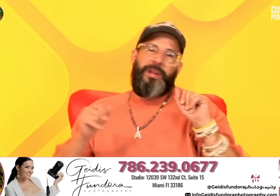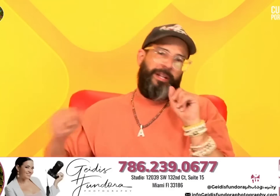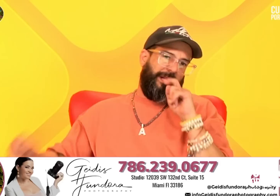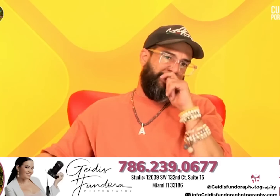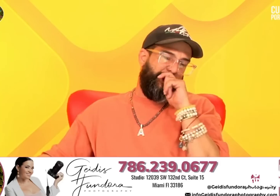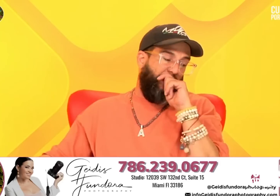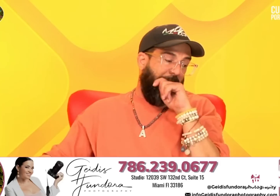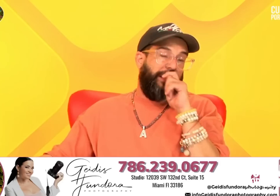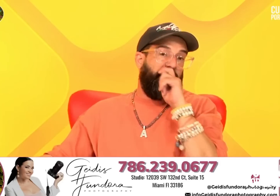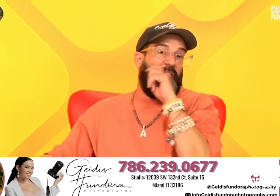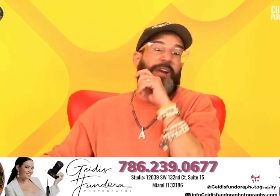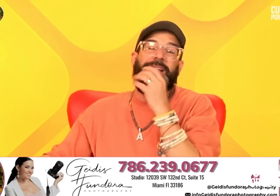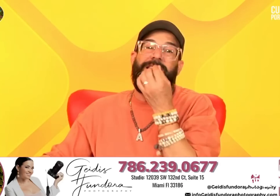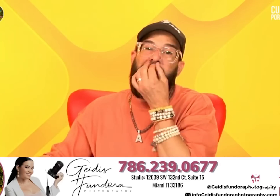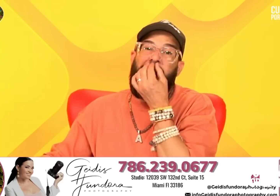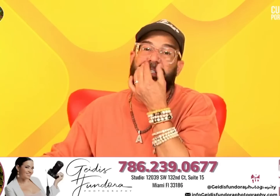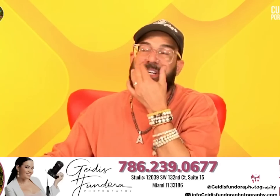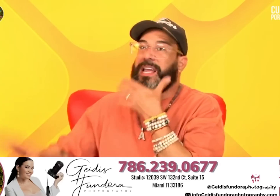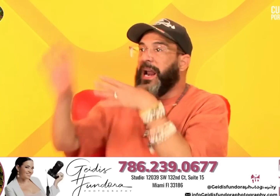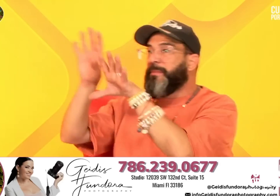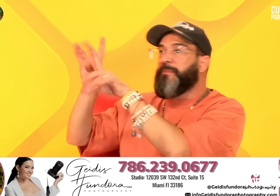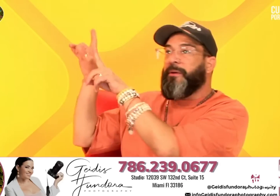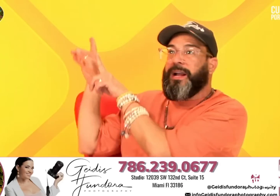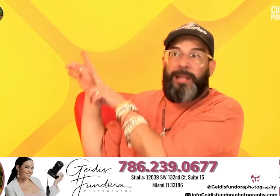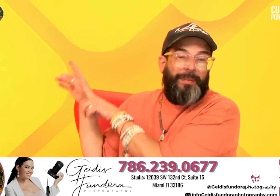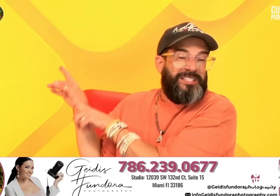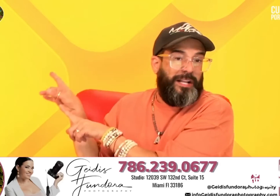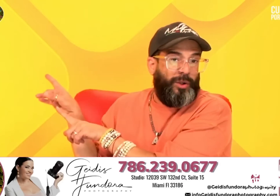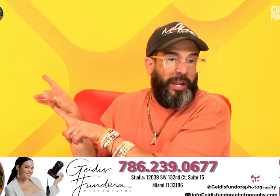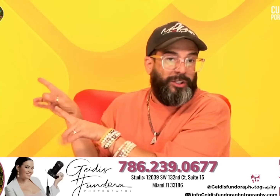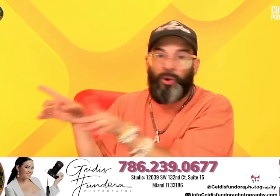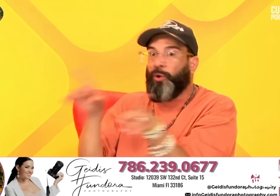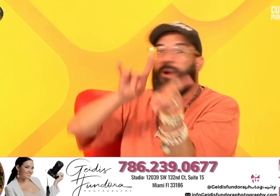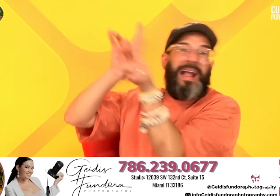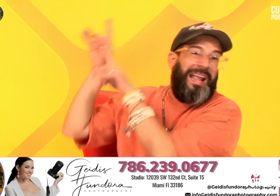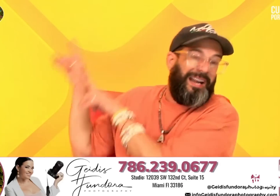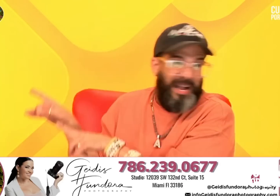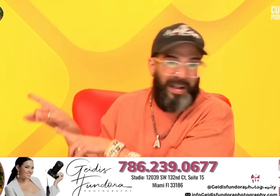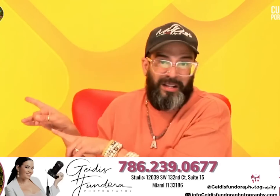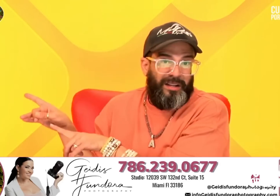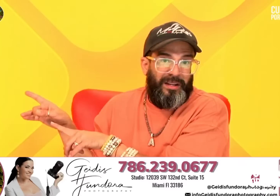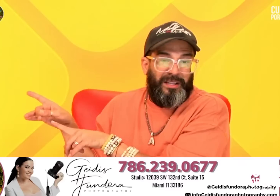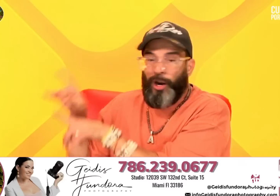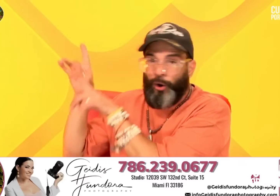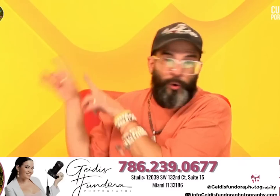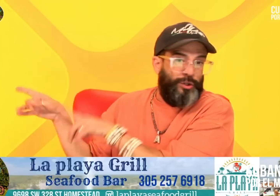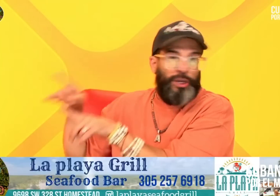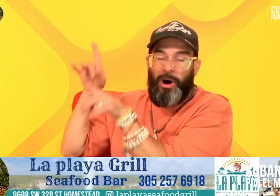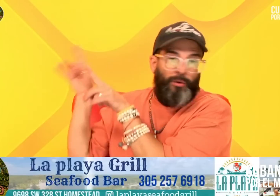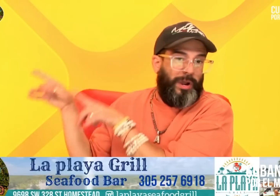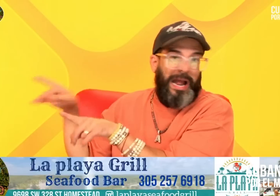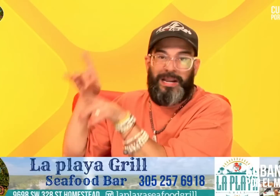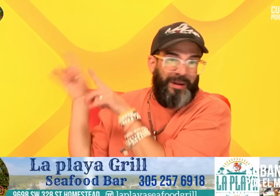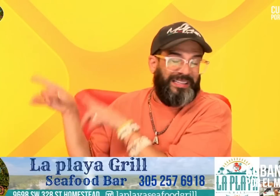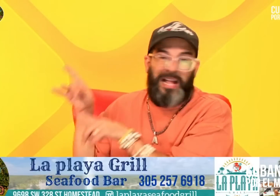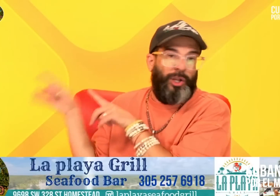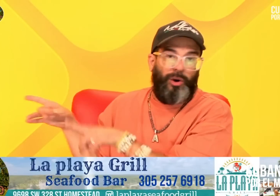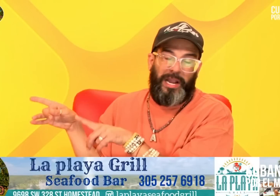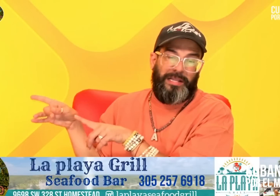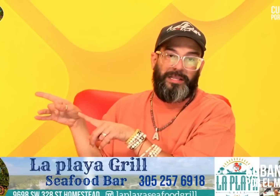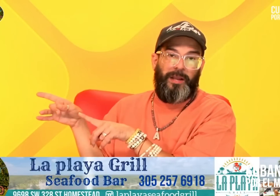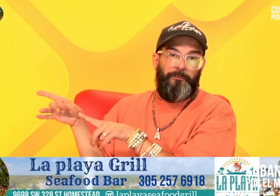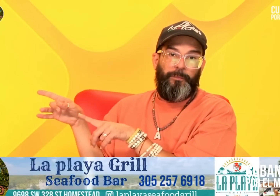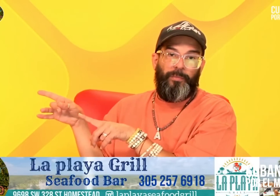a la administración Biden. Porque fíjate si es así, que a la misma vez que está pasando esto, con una guerra de los rusos a Ucrania